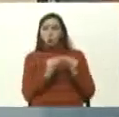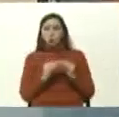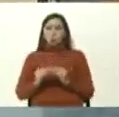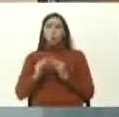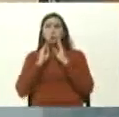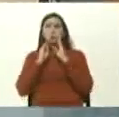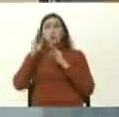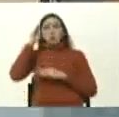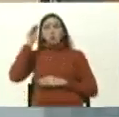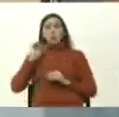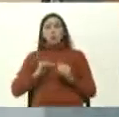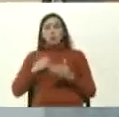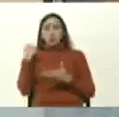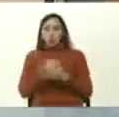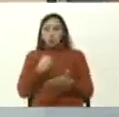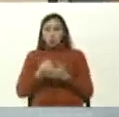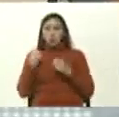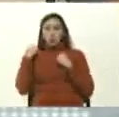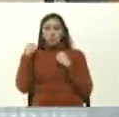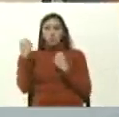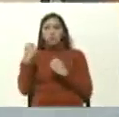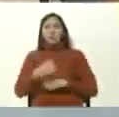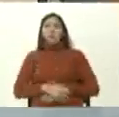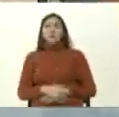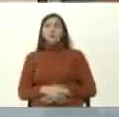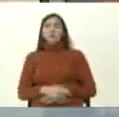Nosotros seguimos venciendo, hermana vicepresidenta.